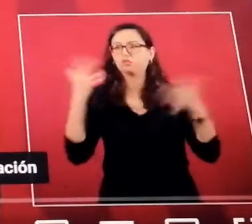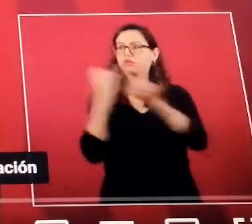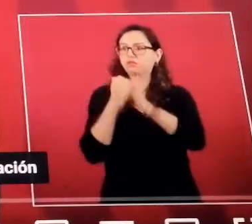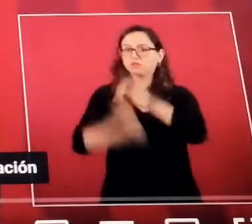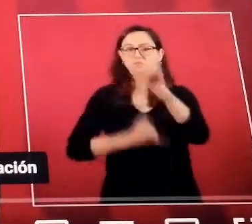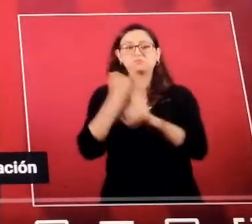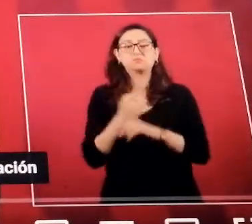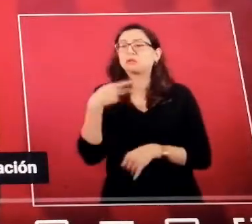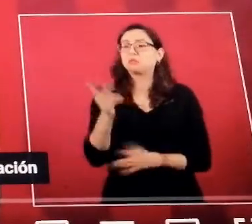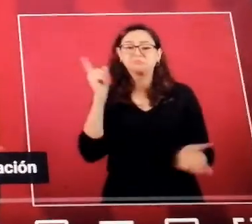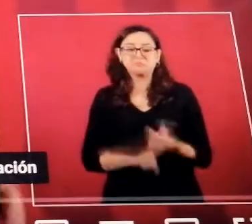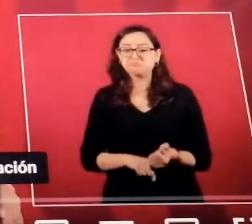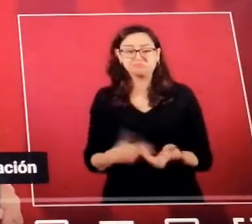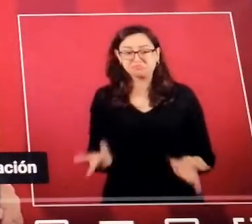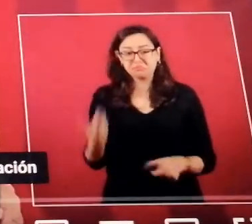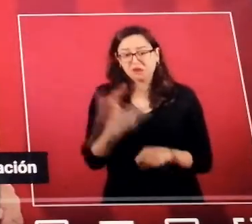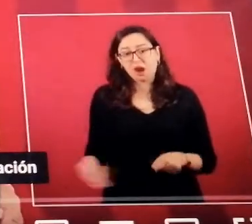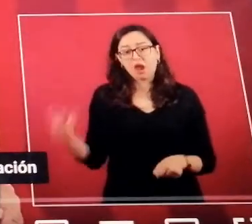burocrático